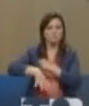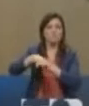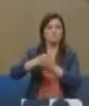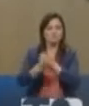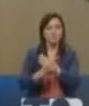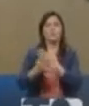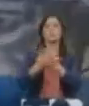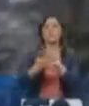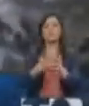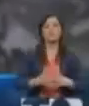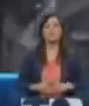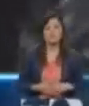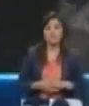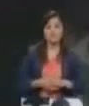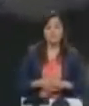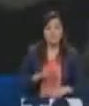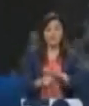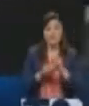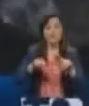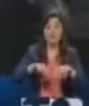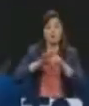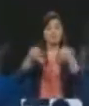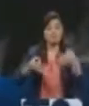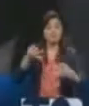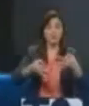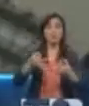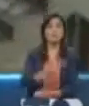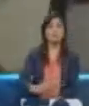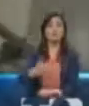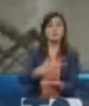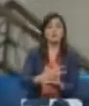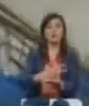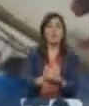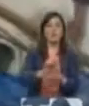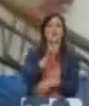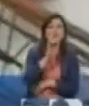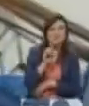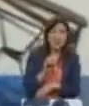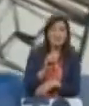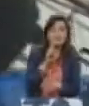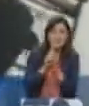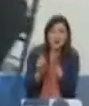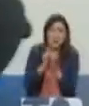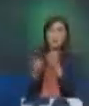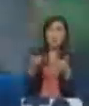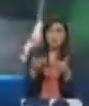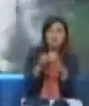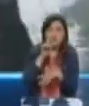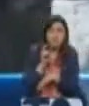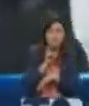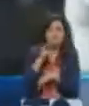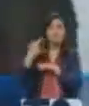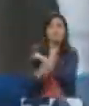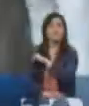con agravantes. En lo que va del año, la Corte de Justicia del Carchi ha ventilado 20 causas por delitos sexuales,